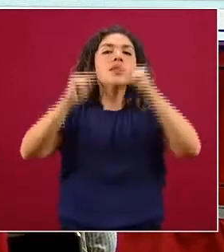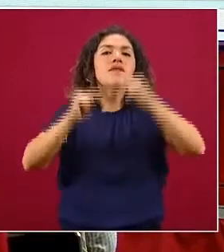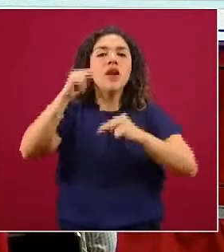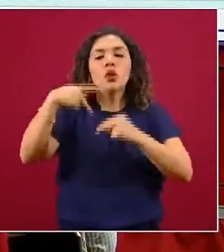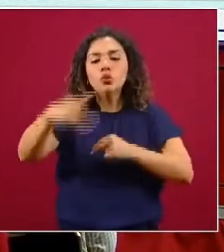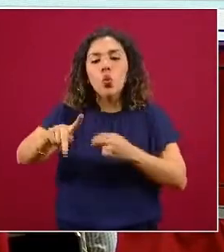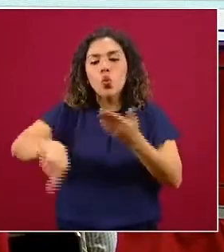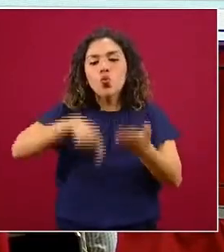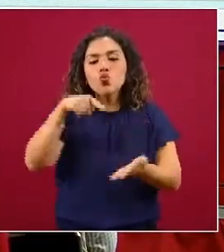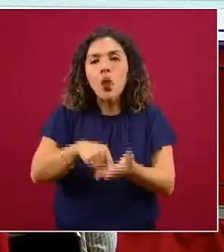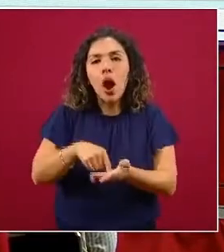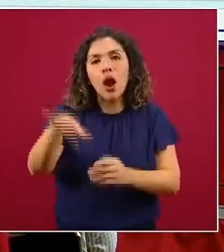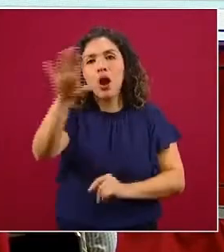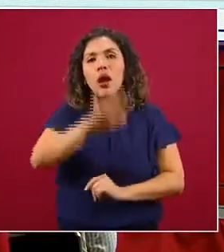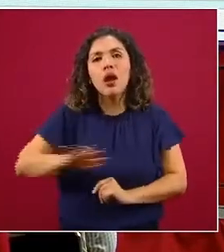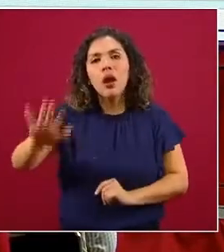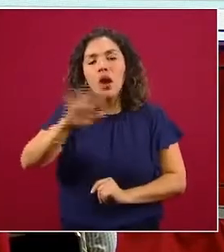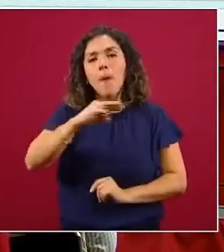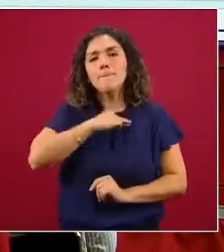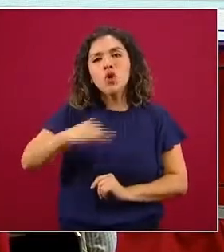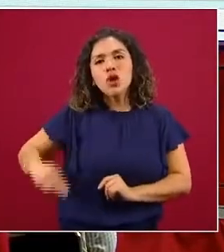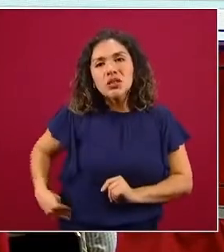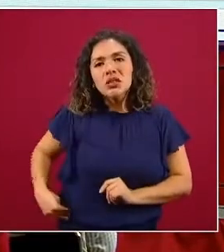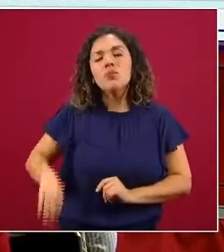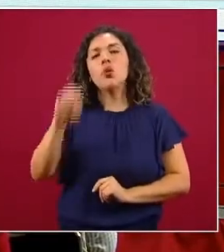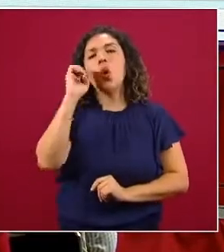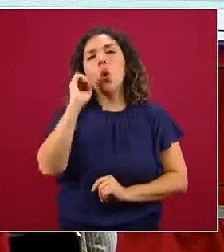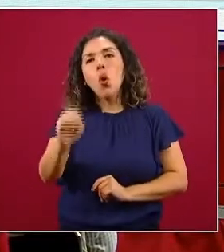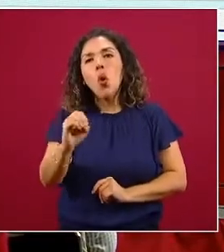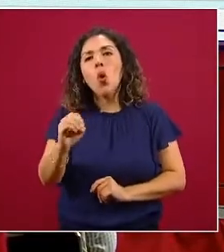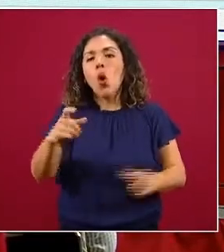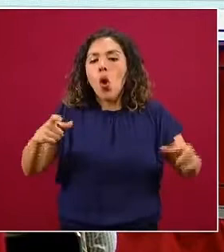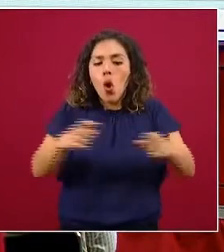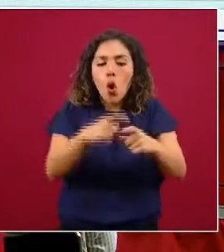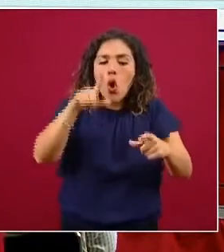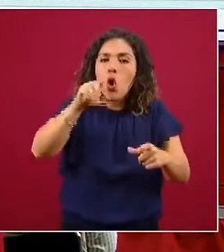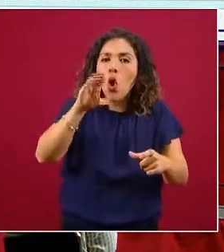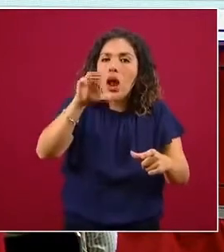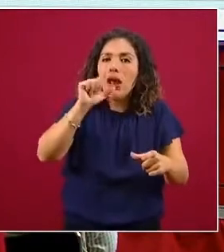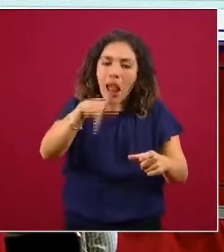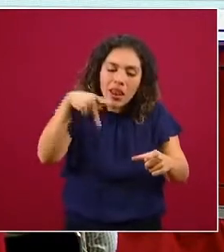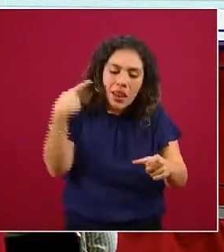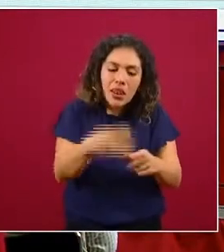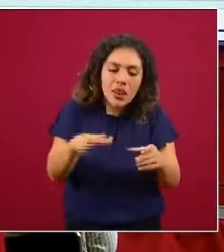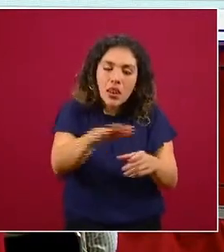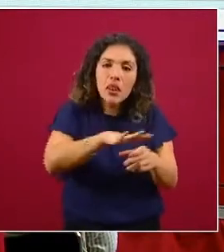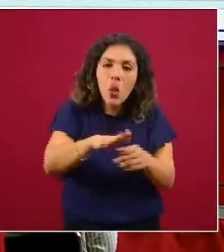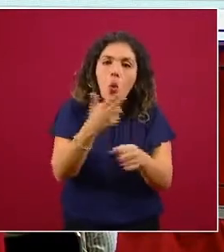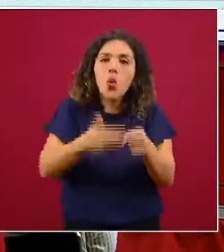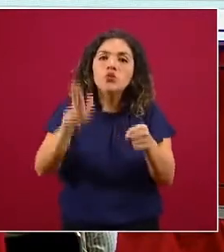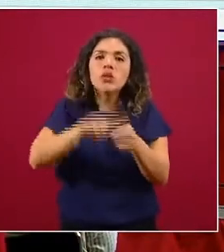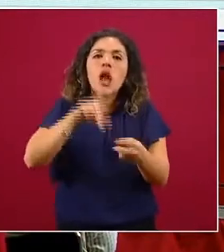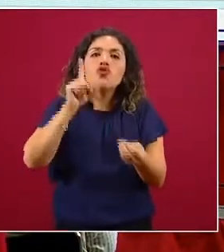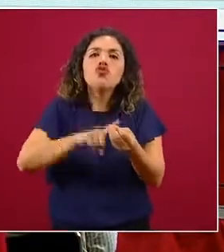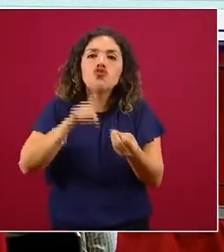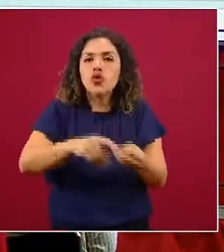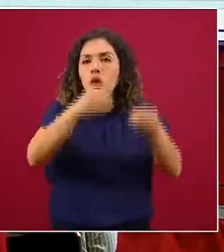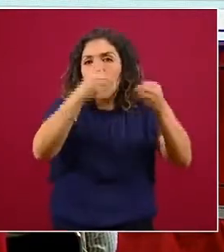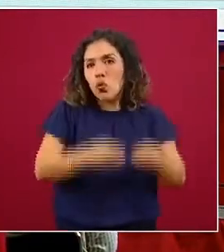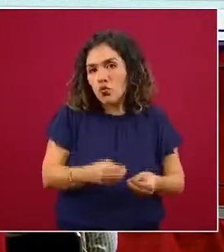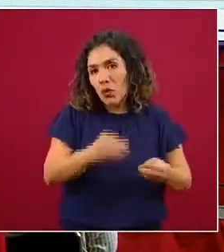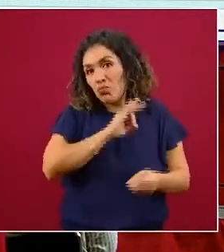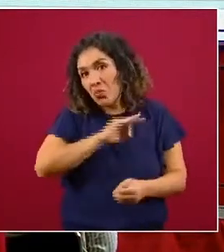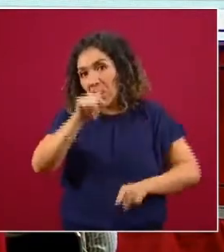local, tanto en el nivel municipal como en el nivel de localidad donde se encuentran las unidades médicas. Ya